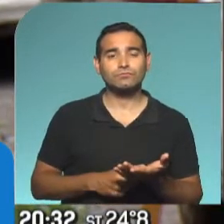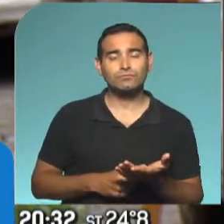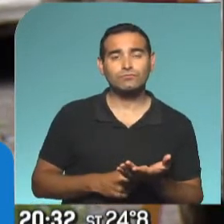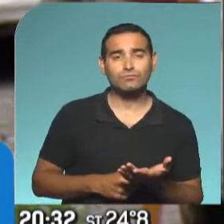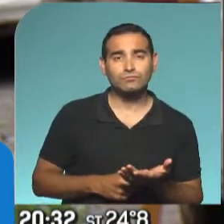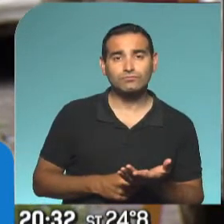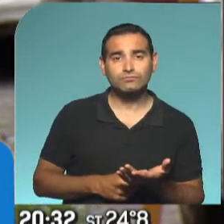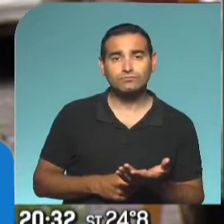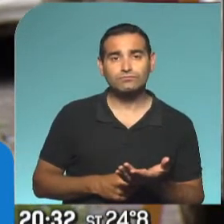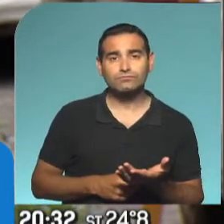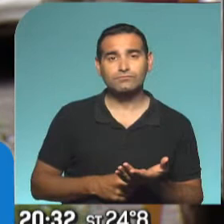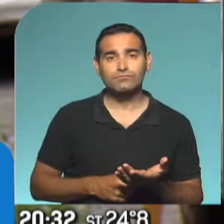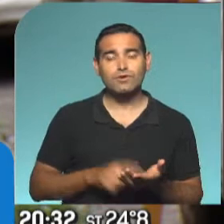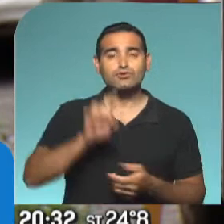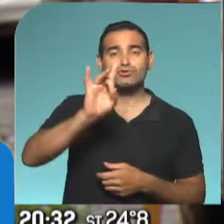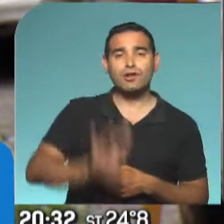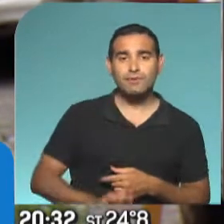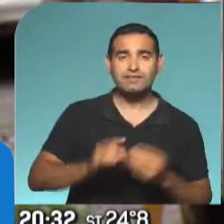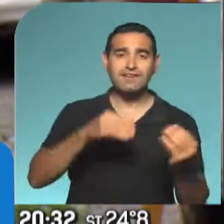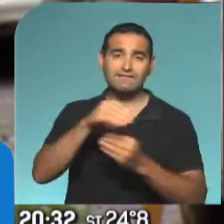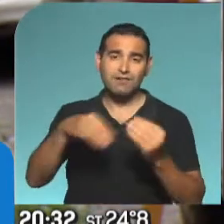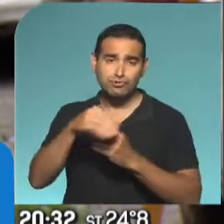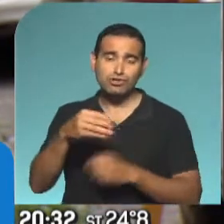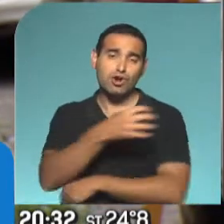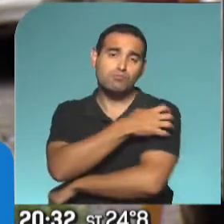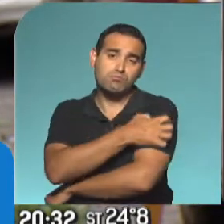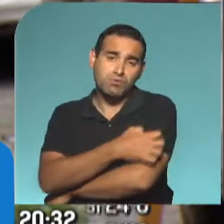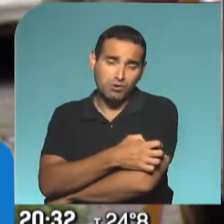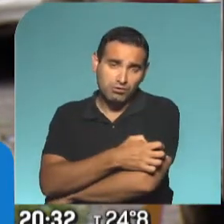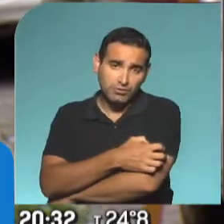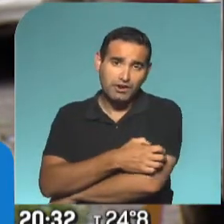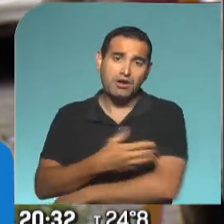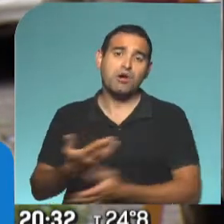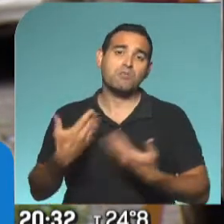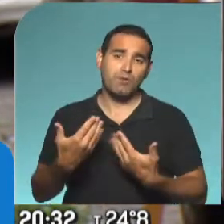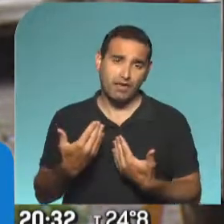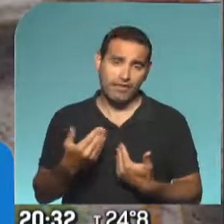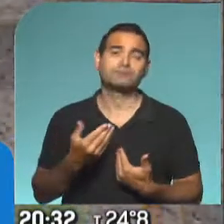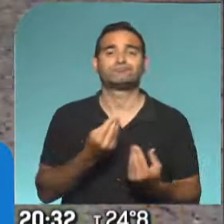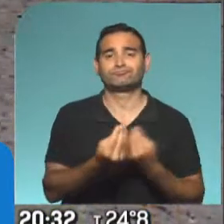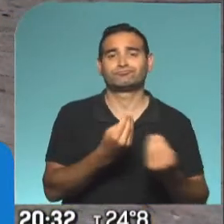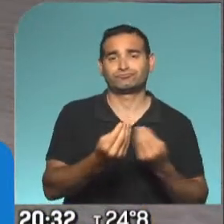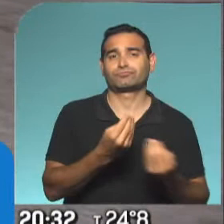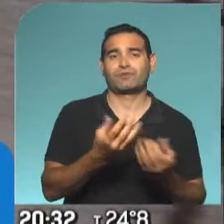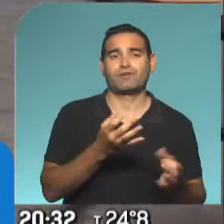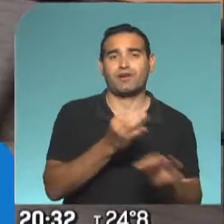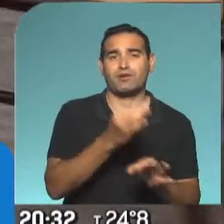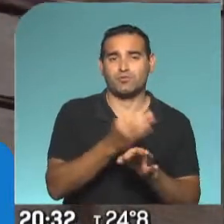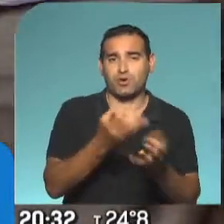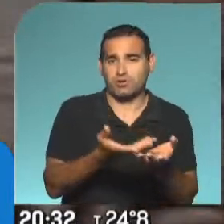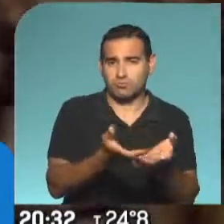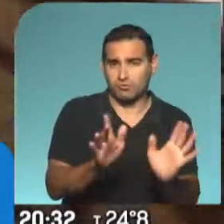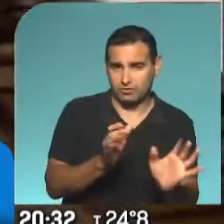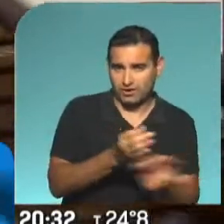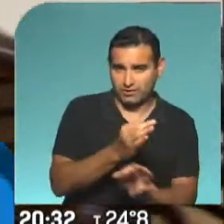que solamente las familias pobres, por así decirlo, son las que tienen prioridad para acceder al sistema